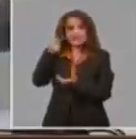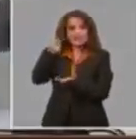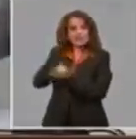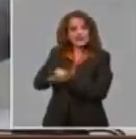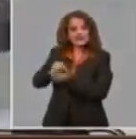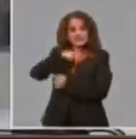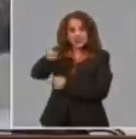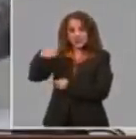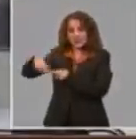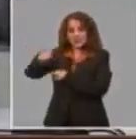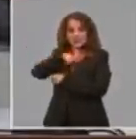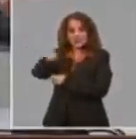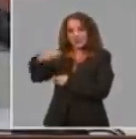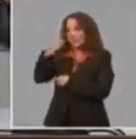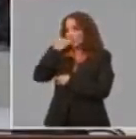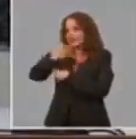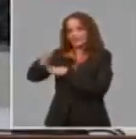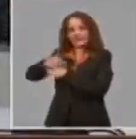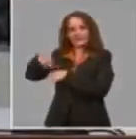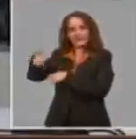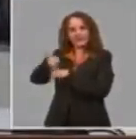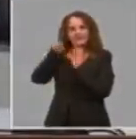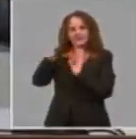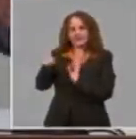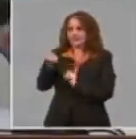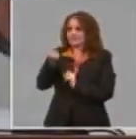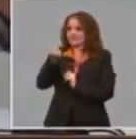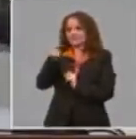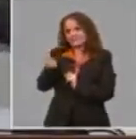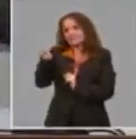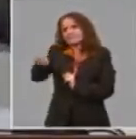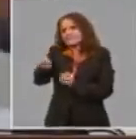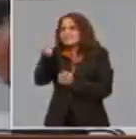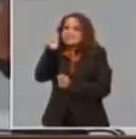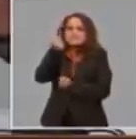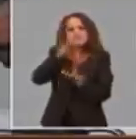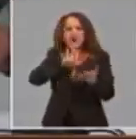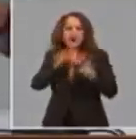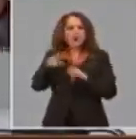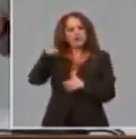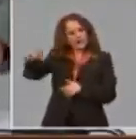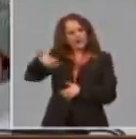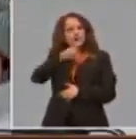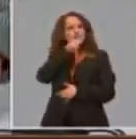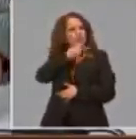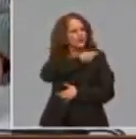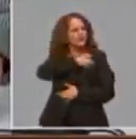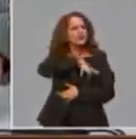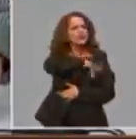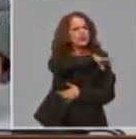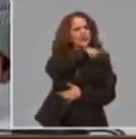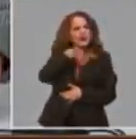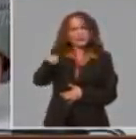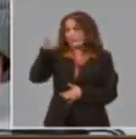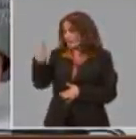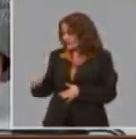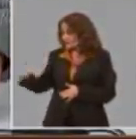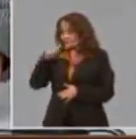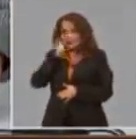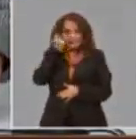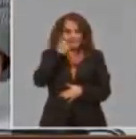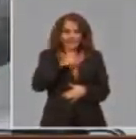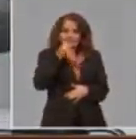gente porque especulando de las cosas que hay un precio moderado un precio a seguir me da la sensación trata de defender las instituciones